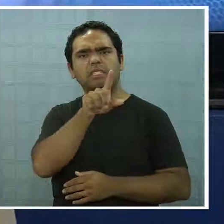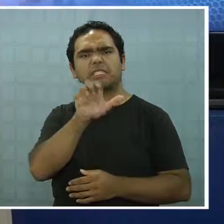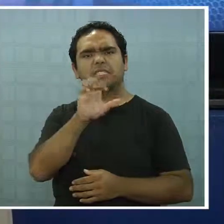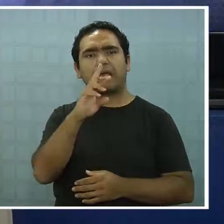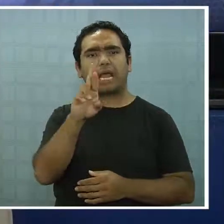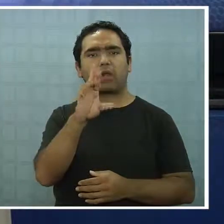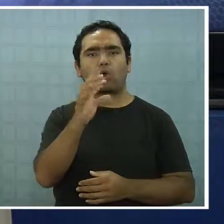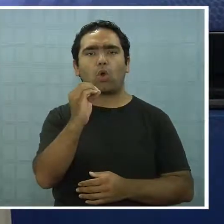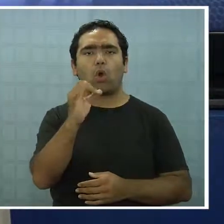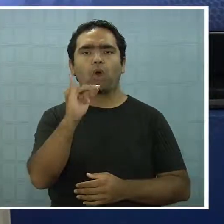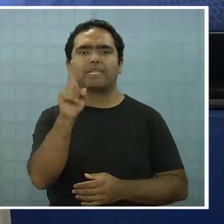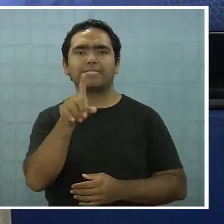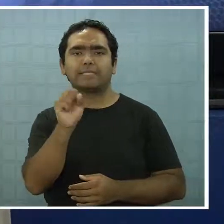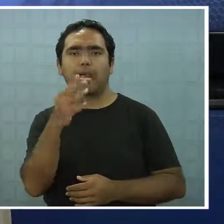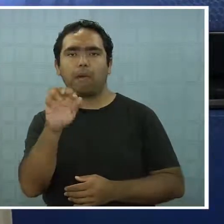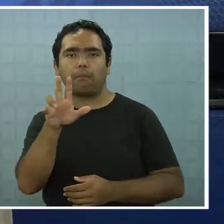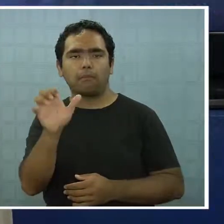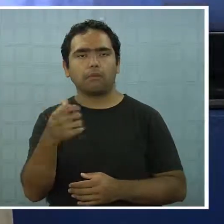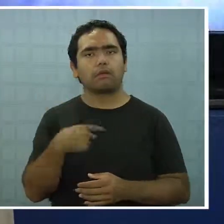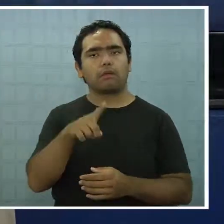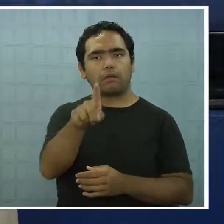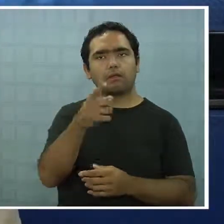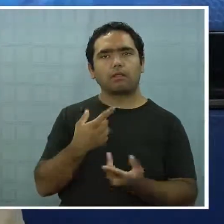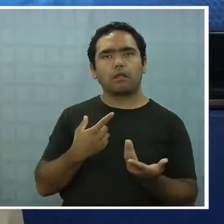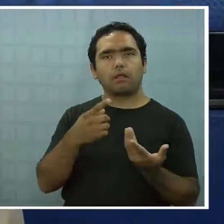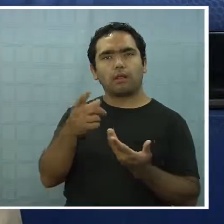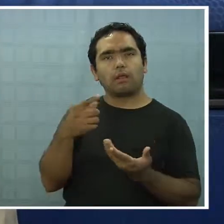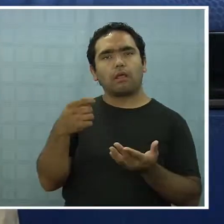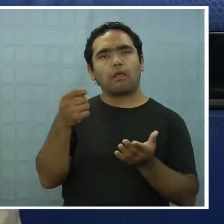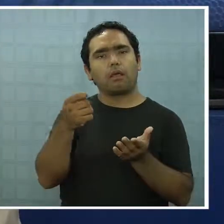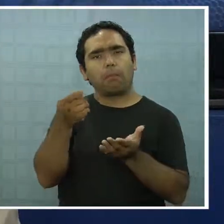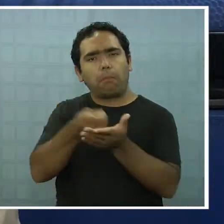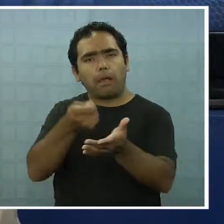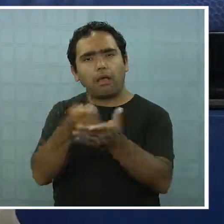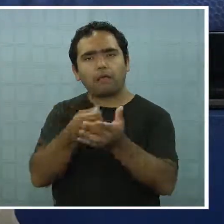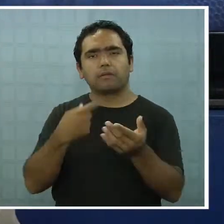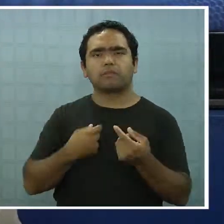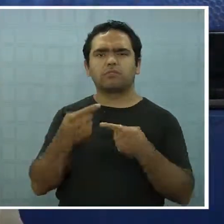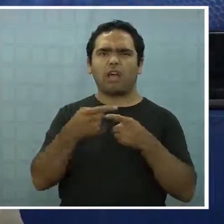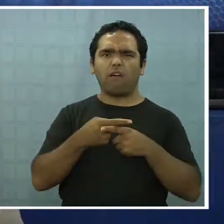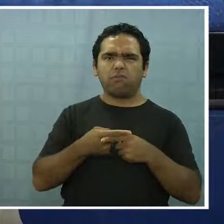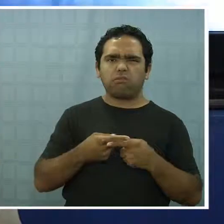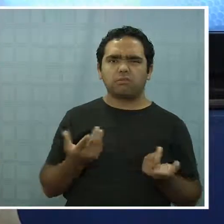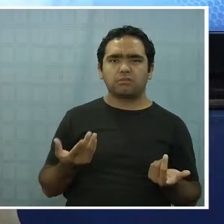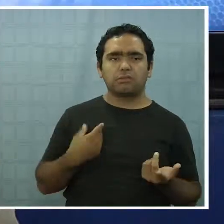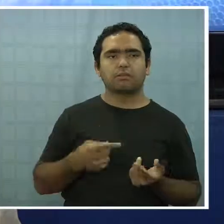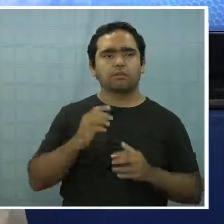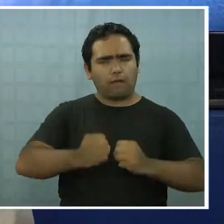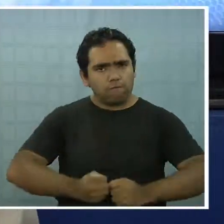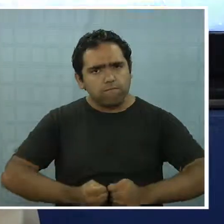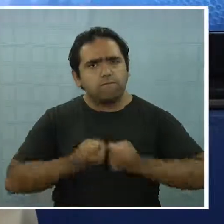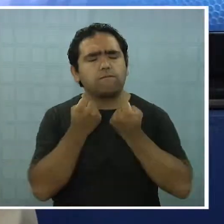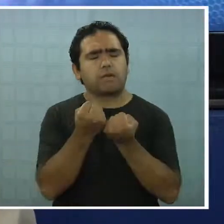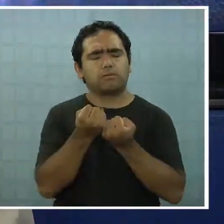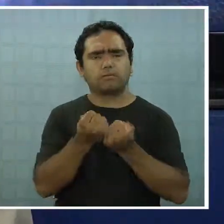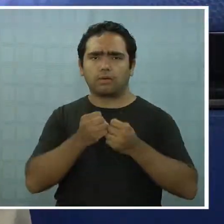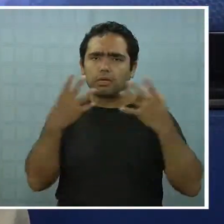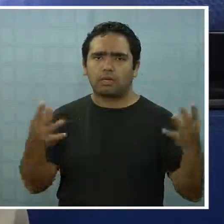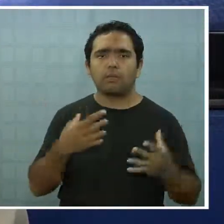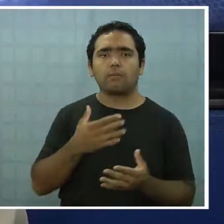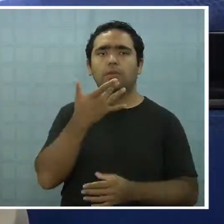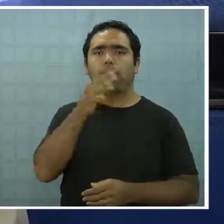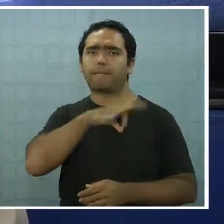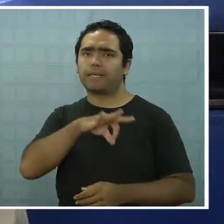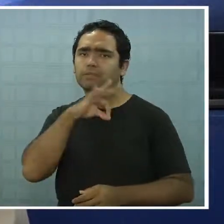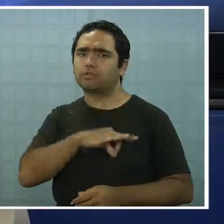la gente lo que siente es una sensación profunda de abuso. Yo creo que aquí es importante que hagamos un esfuerzo muy mayor. Las pensiones son